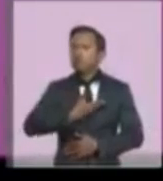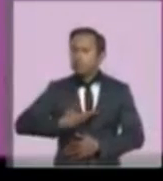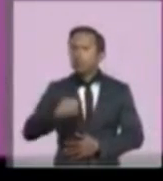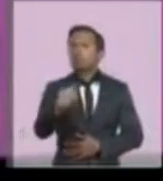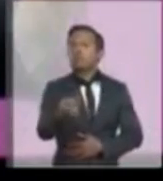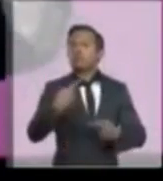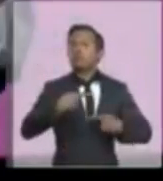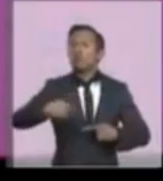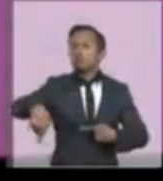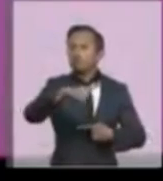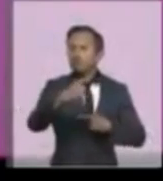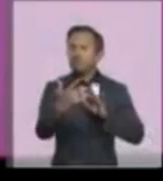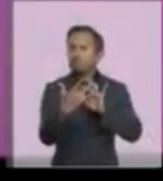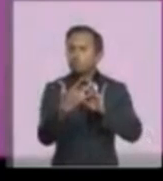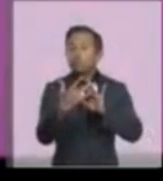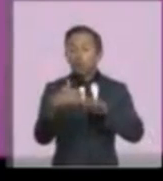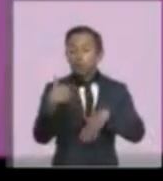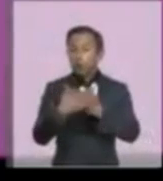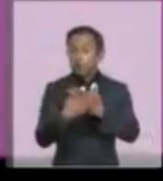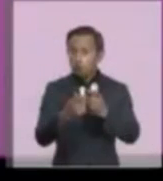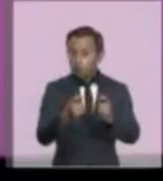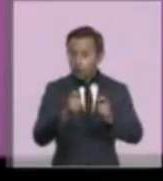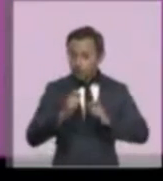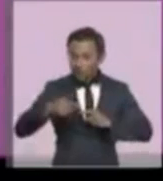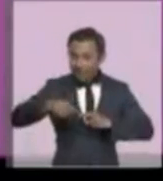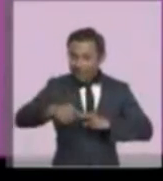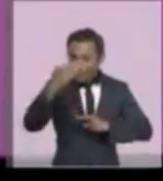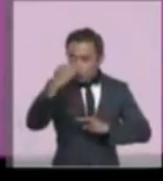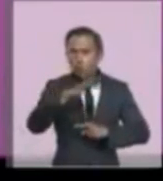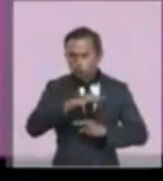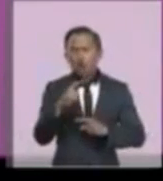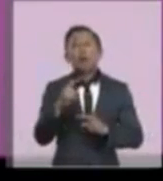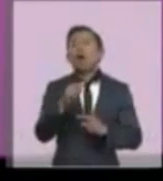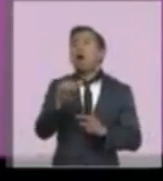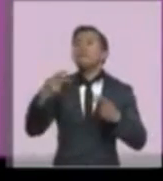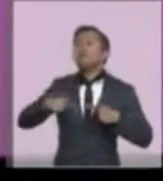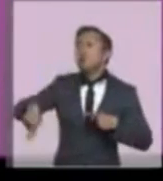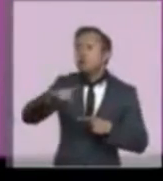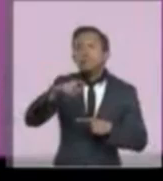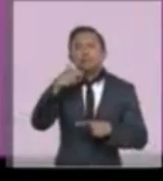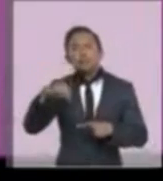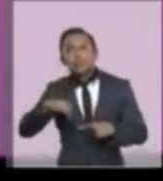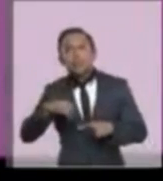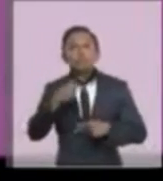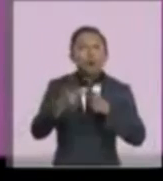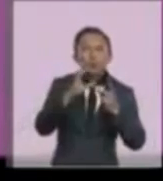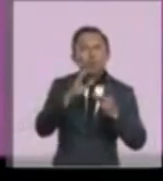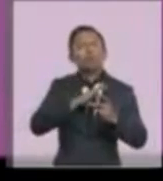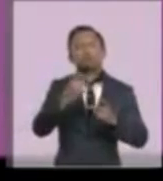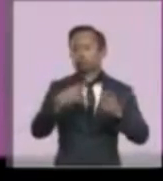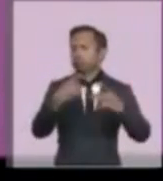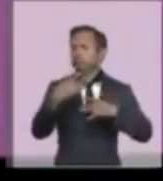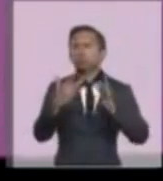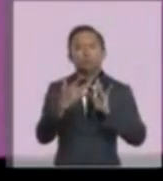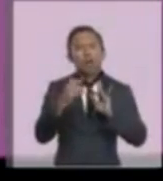nosotros recibiremos toda la información que los ciudadanos nos quieran dar. Y hay un grupo de gente experta, no políticos,